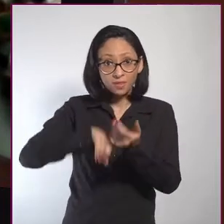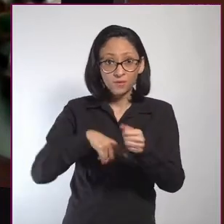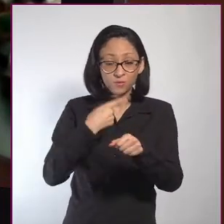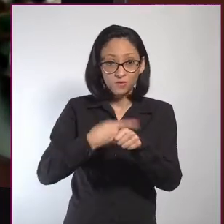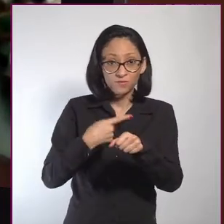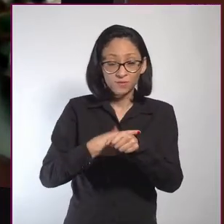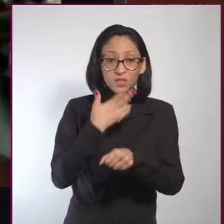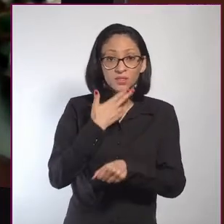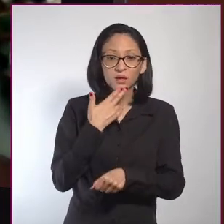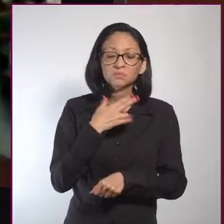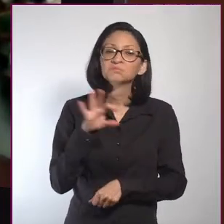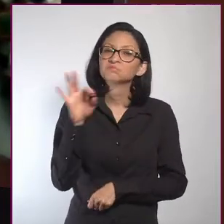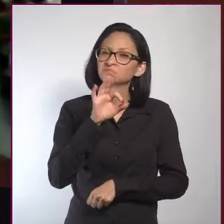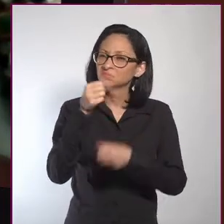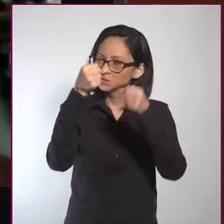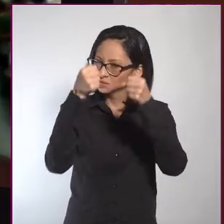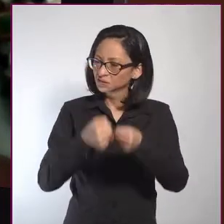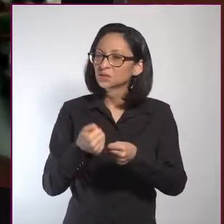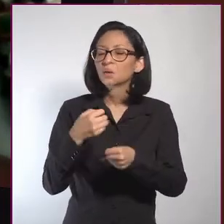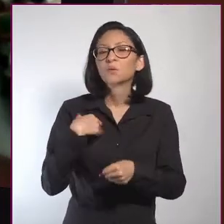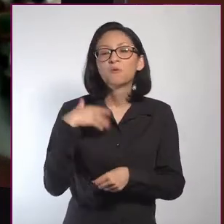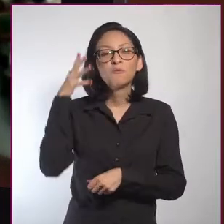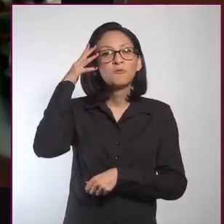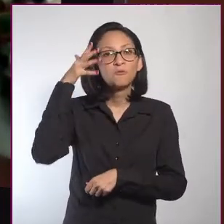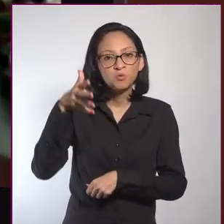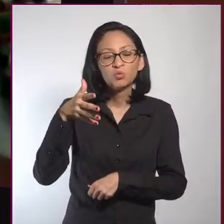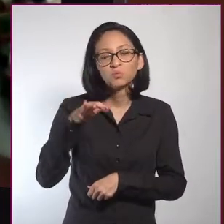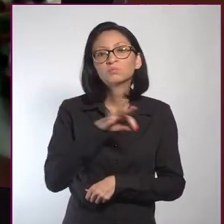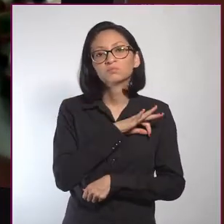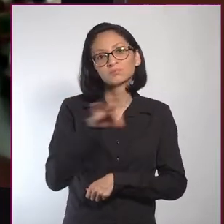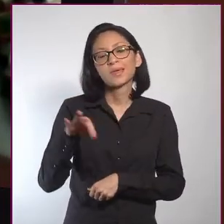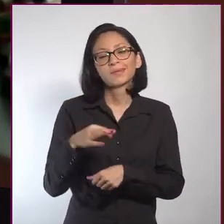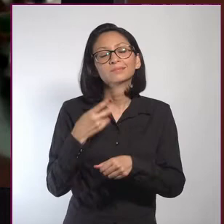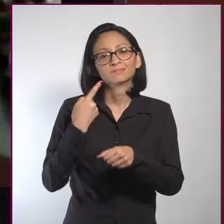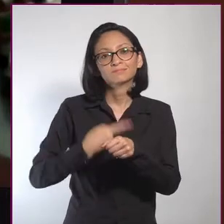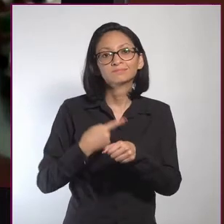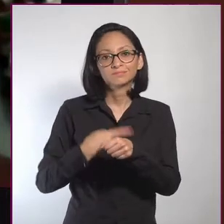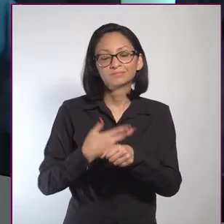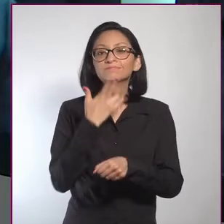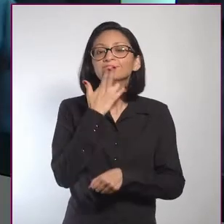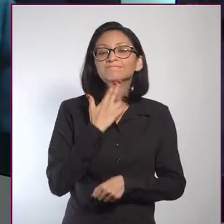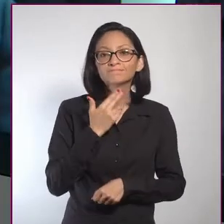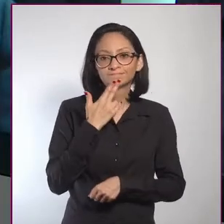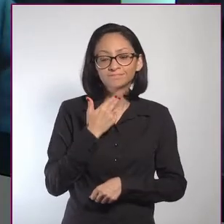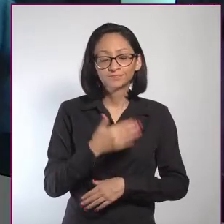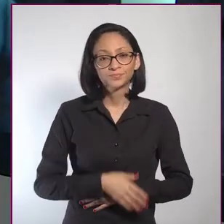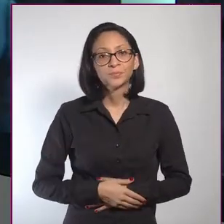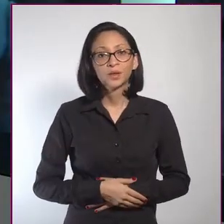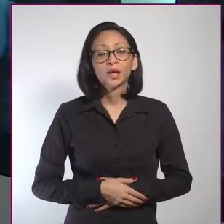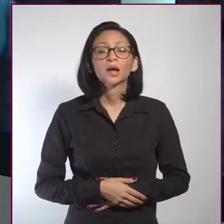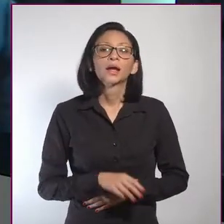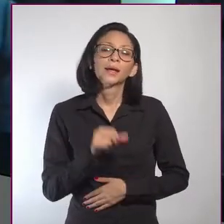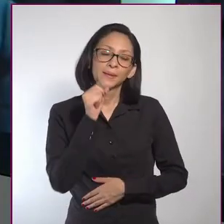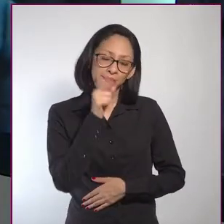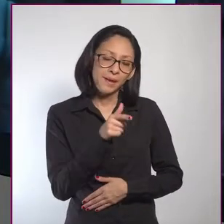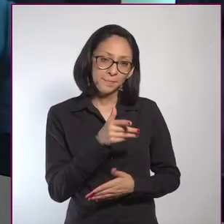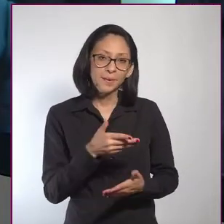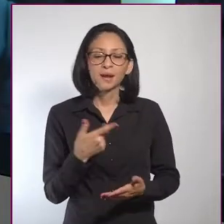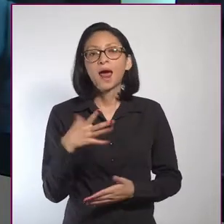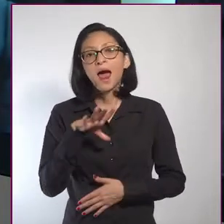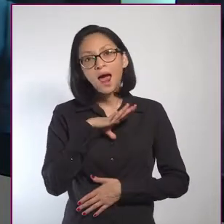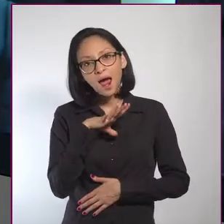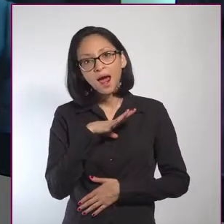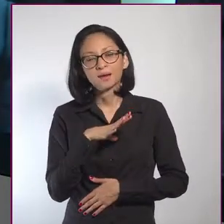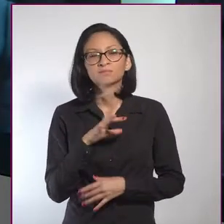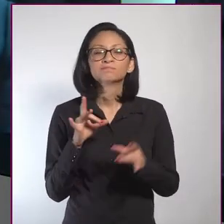que uno va a tener una susceptibilidad genética para desarrollar. Y por otra parte, existen